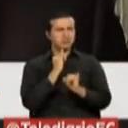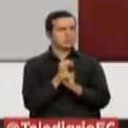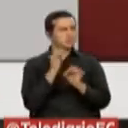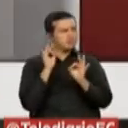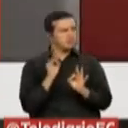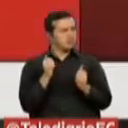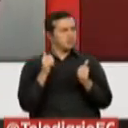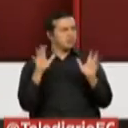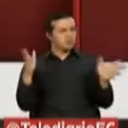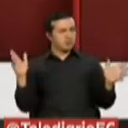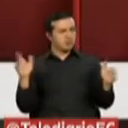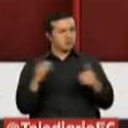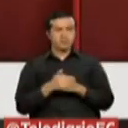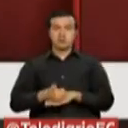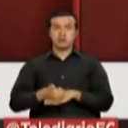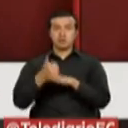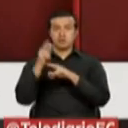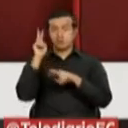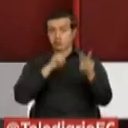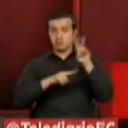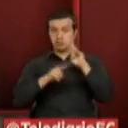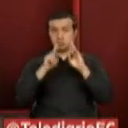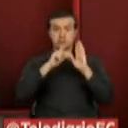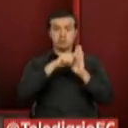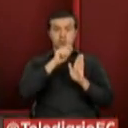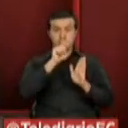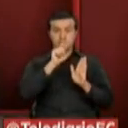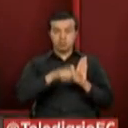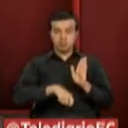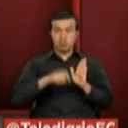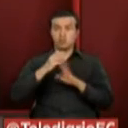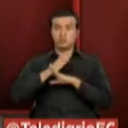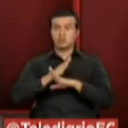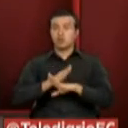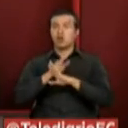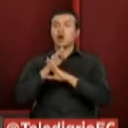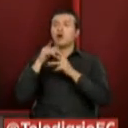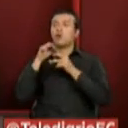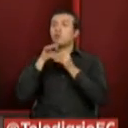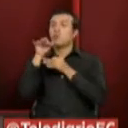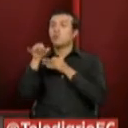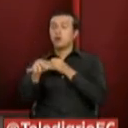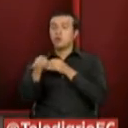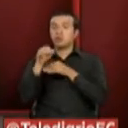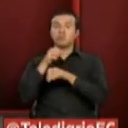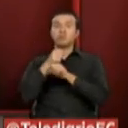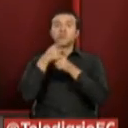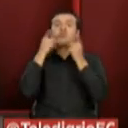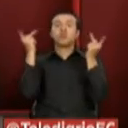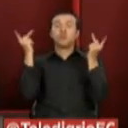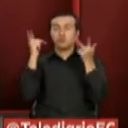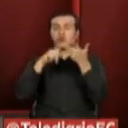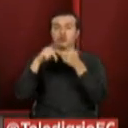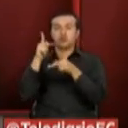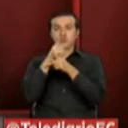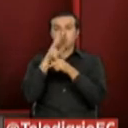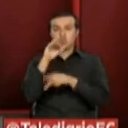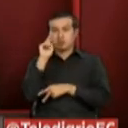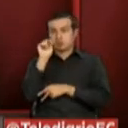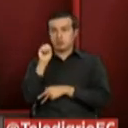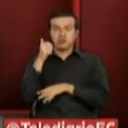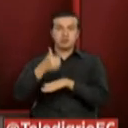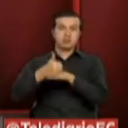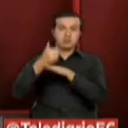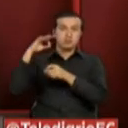tal. Las autoridades a evaluar son la Procuraduría, Defensoría del Pueblo, Defensoría Pública, Fiscalía, Contraloría, Consejo Nacional Electoral,